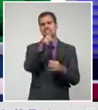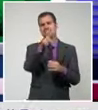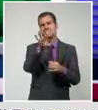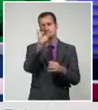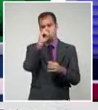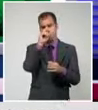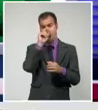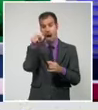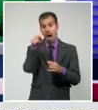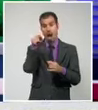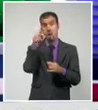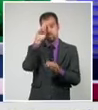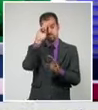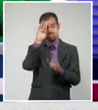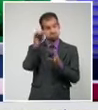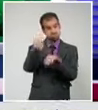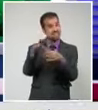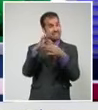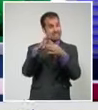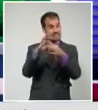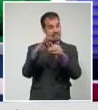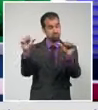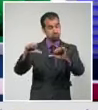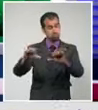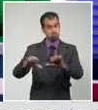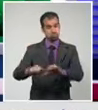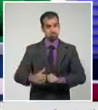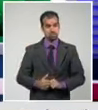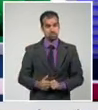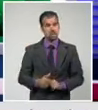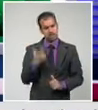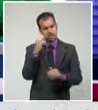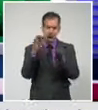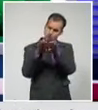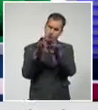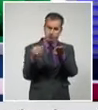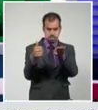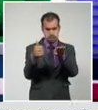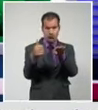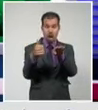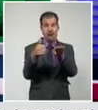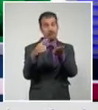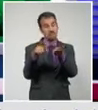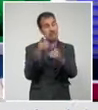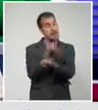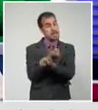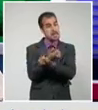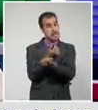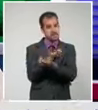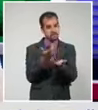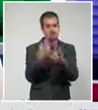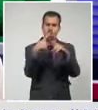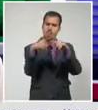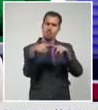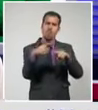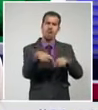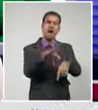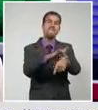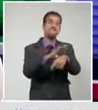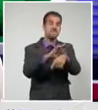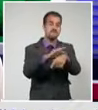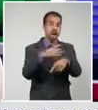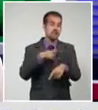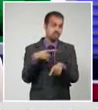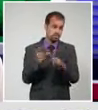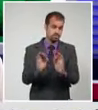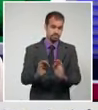estables, incluyendo el crítico, pero de todas formas con mucho riesgo por algunas comorbilidades que